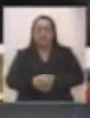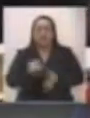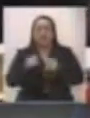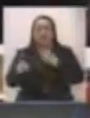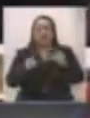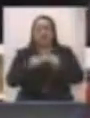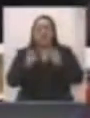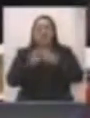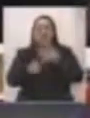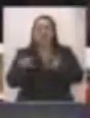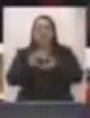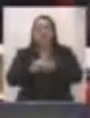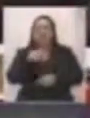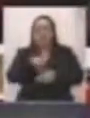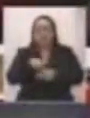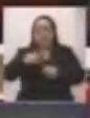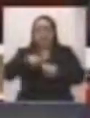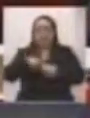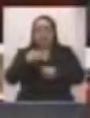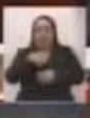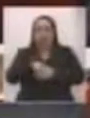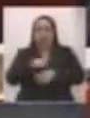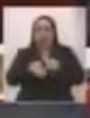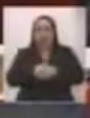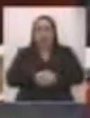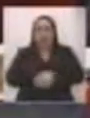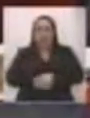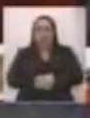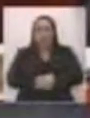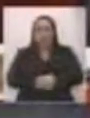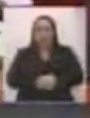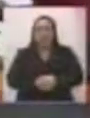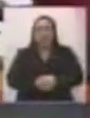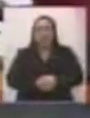Finalizado el debate, los congresistas se servirán a marcar su asistencia para proceder a votar.